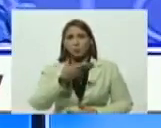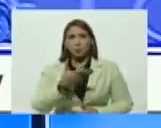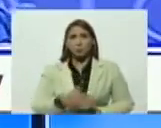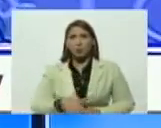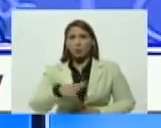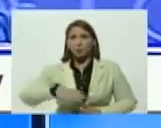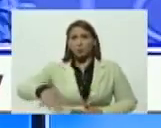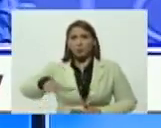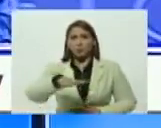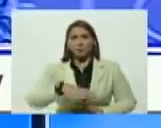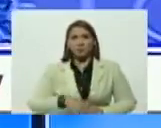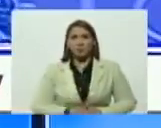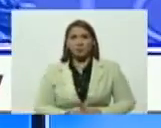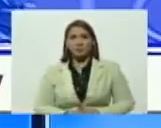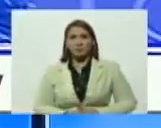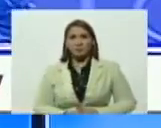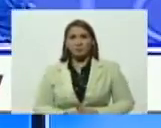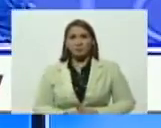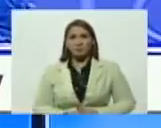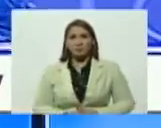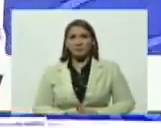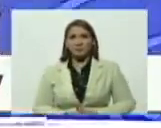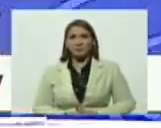Llano, Cilia Flores.